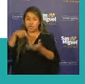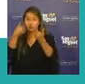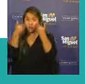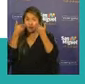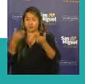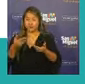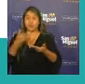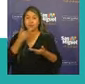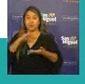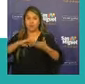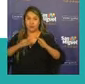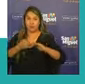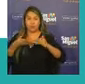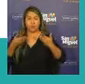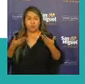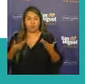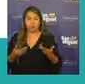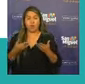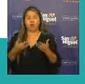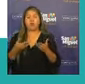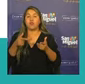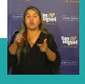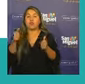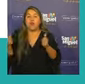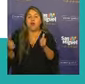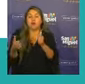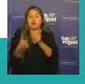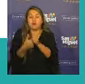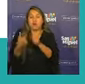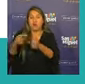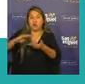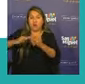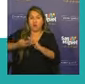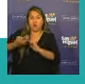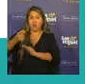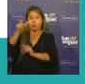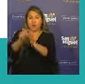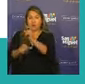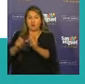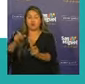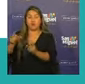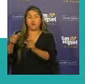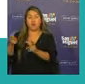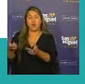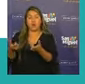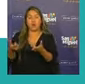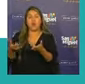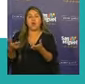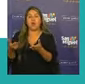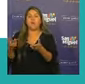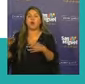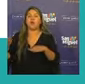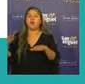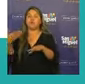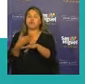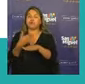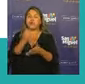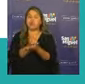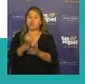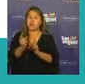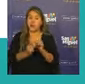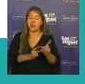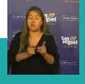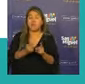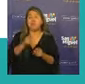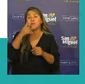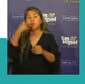nuestra comunidad, que acercar el registro civil al territorio y hacer que este trámite, que para de repente para los adultos mayores